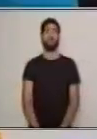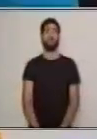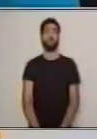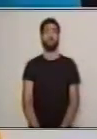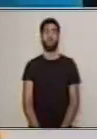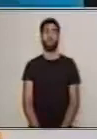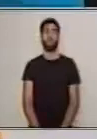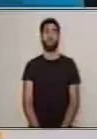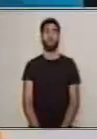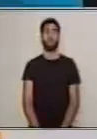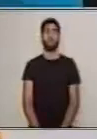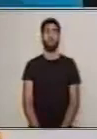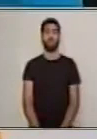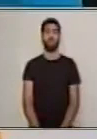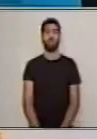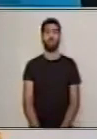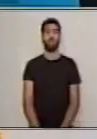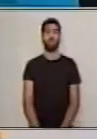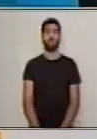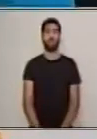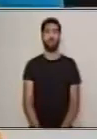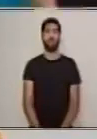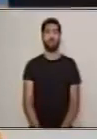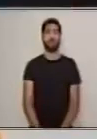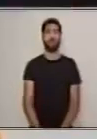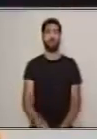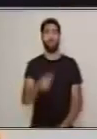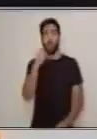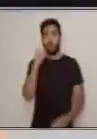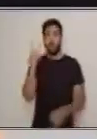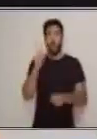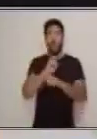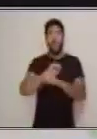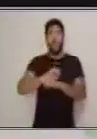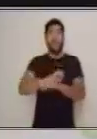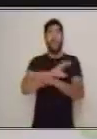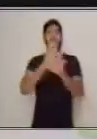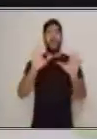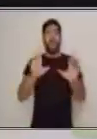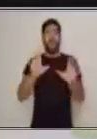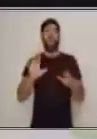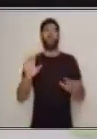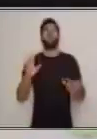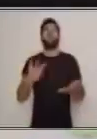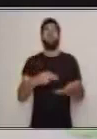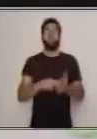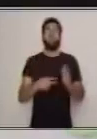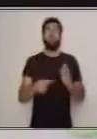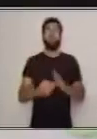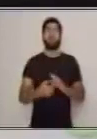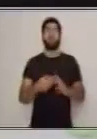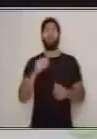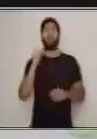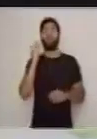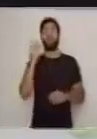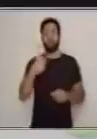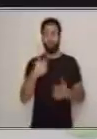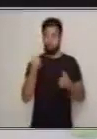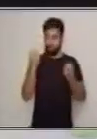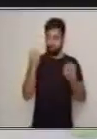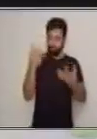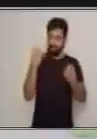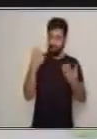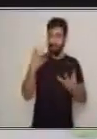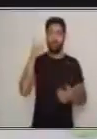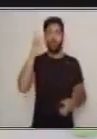claridad. ¿Por qué debo de hablar con claridad